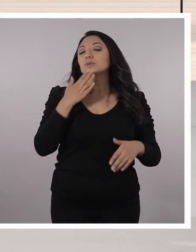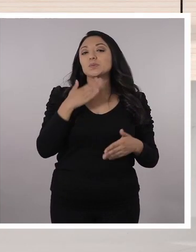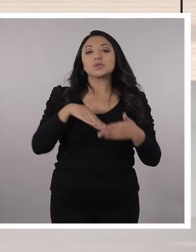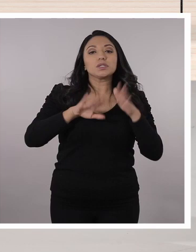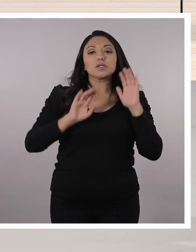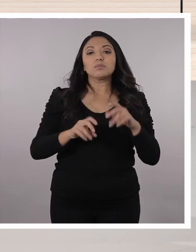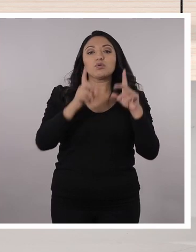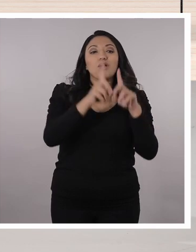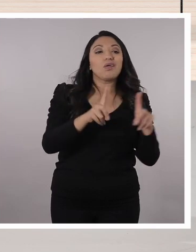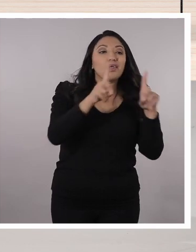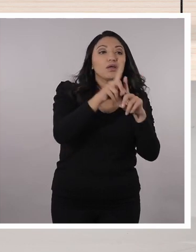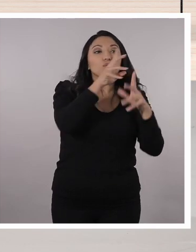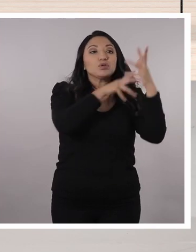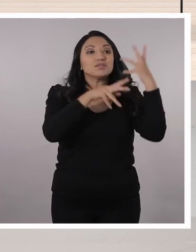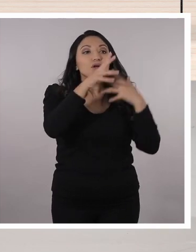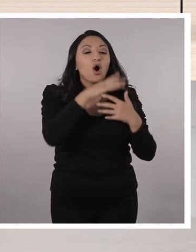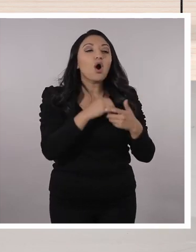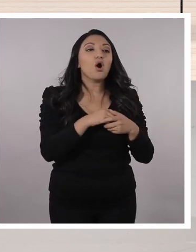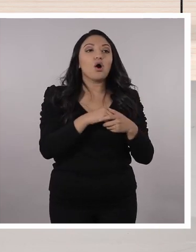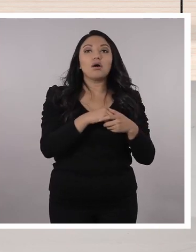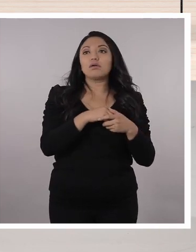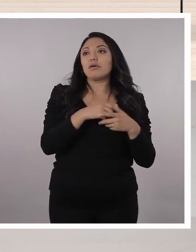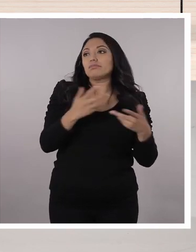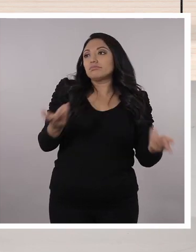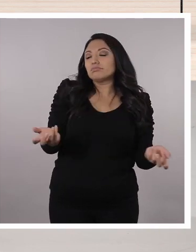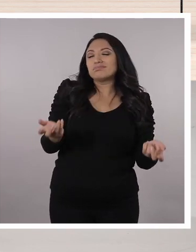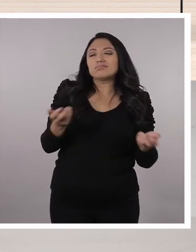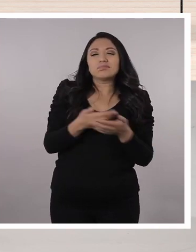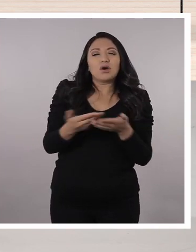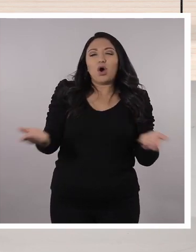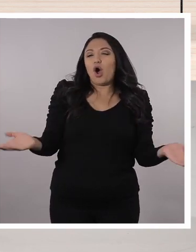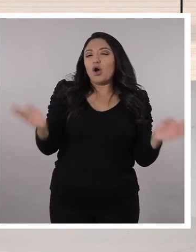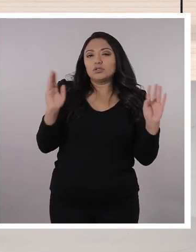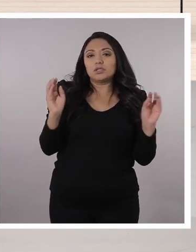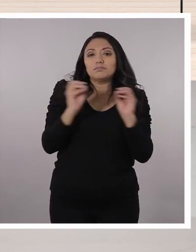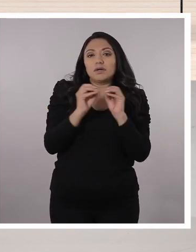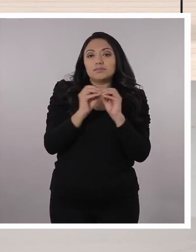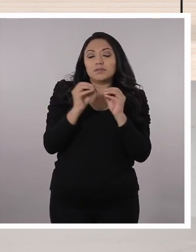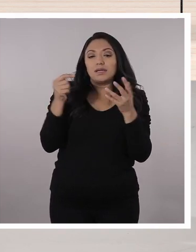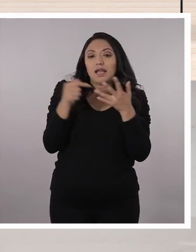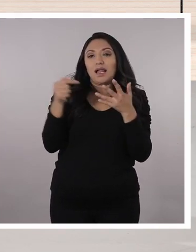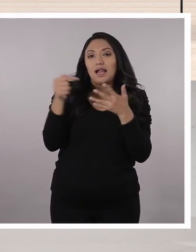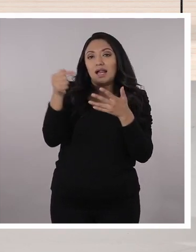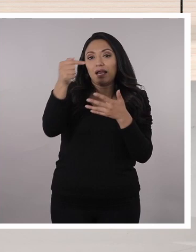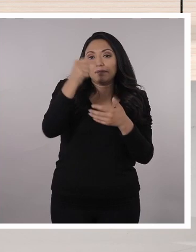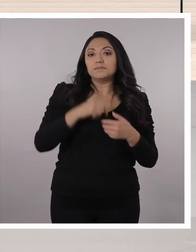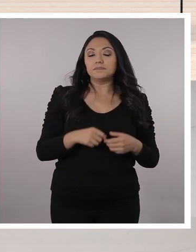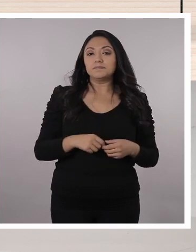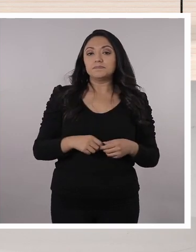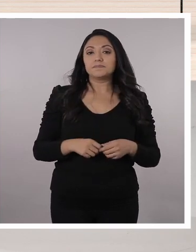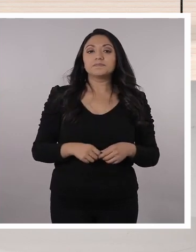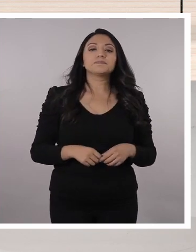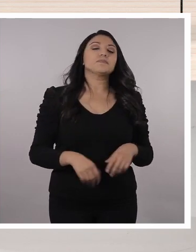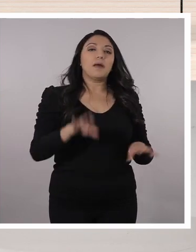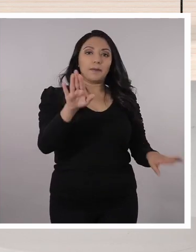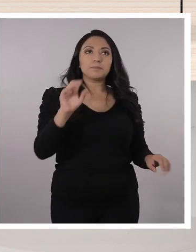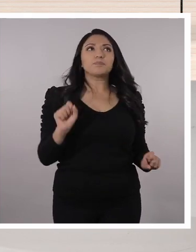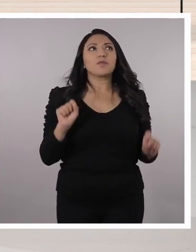democracia. Podemos incluir datos históricos o definiciones o cualquier característica sobre este tema.